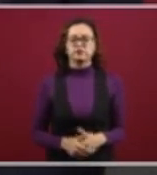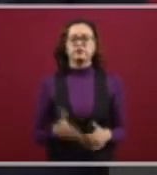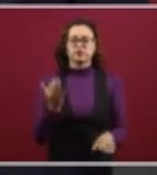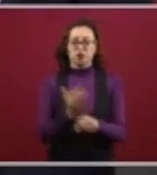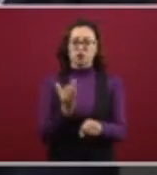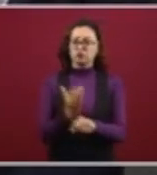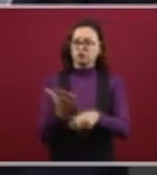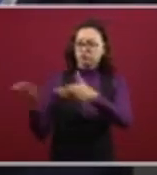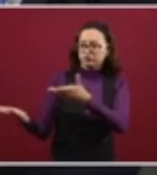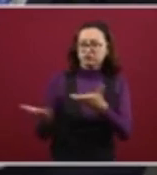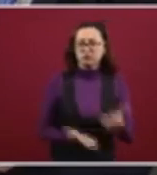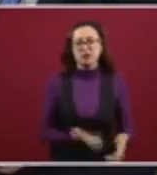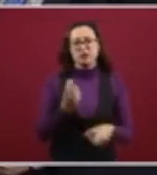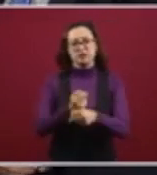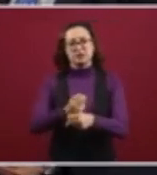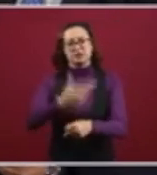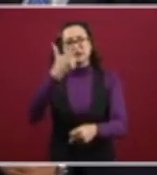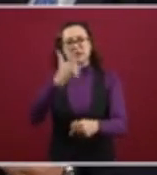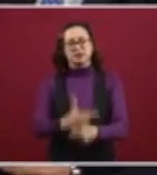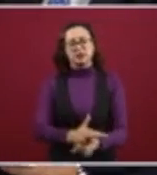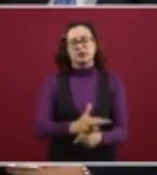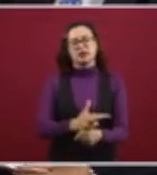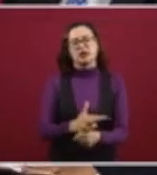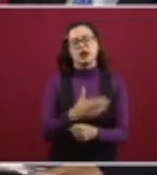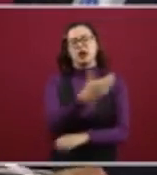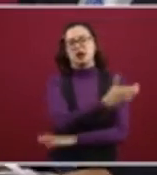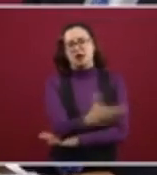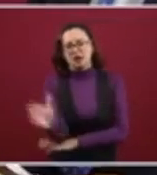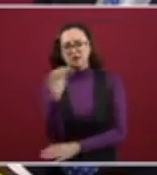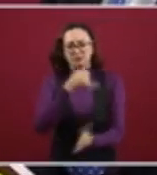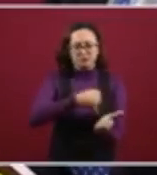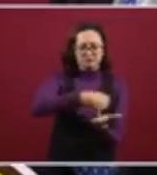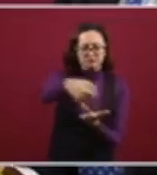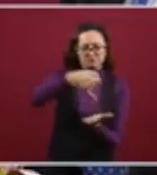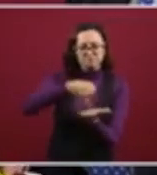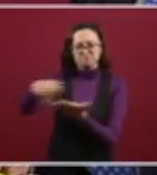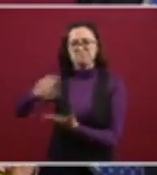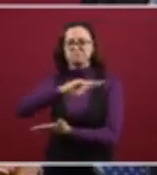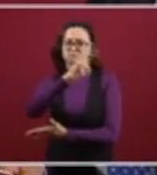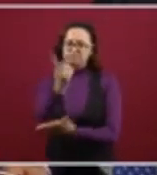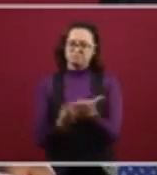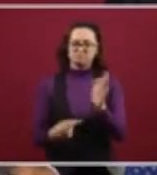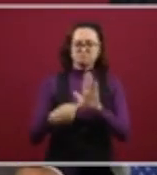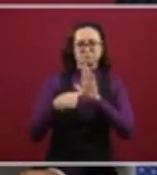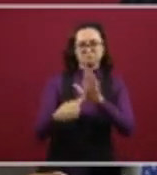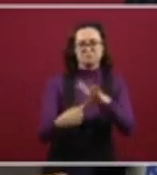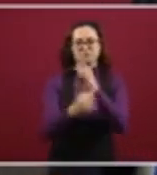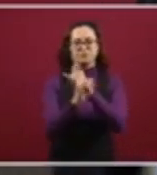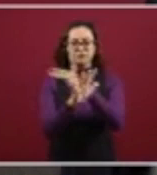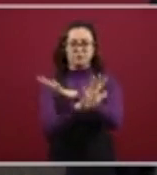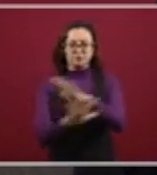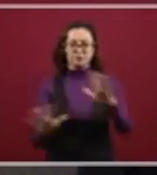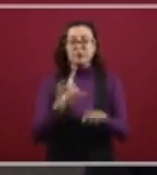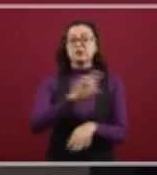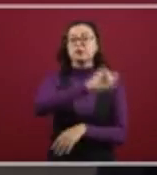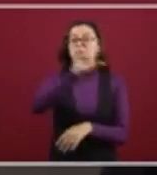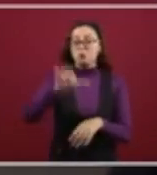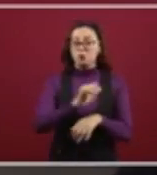Agricultura les va a informar sobre este programa. Terminando la